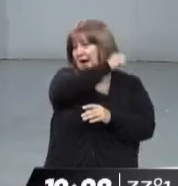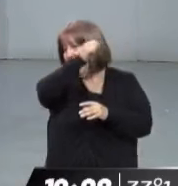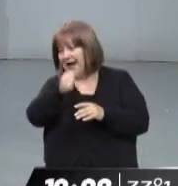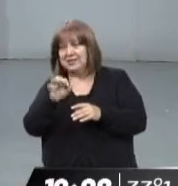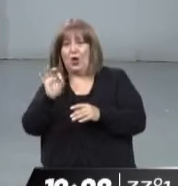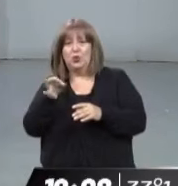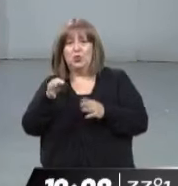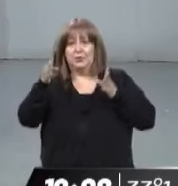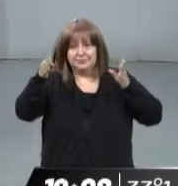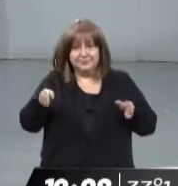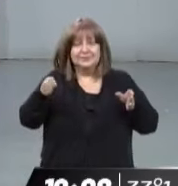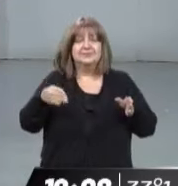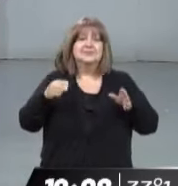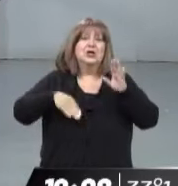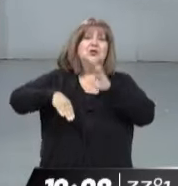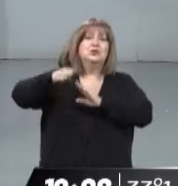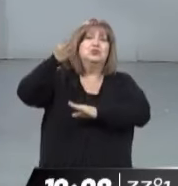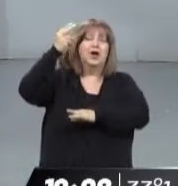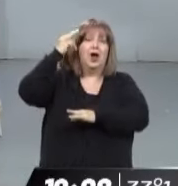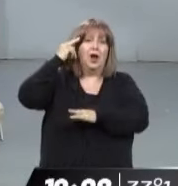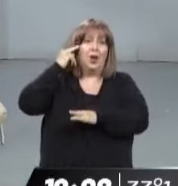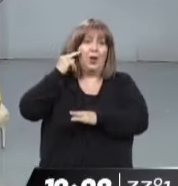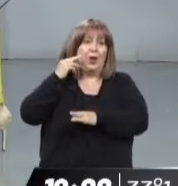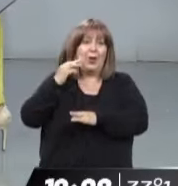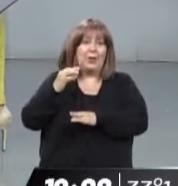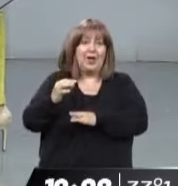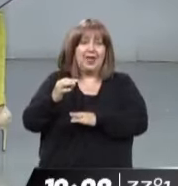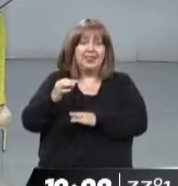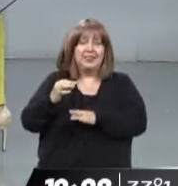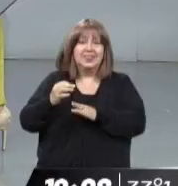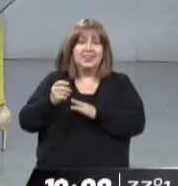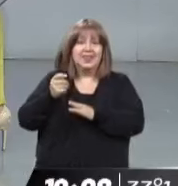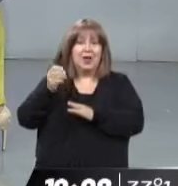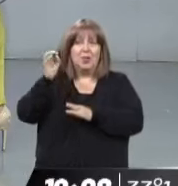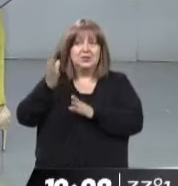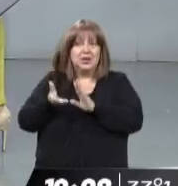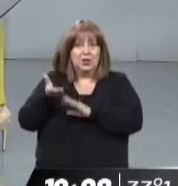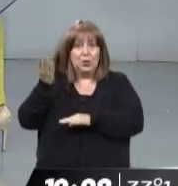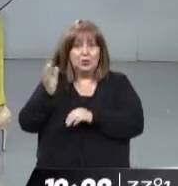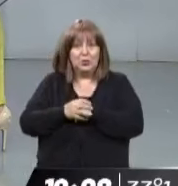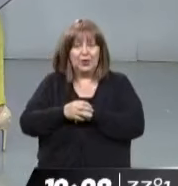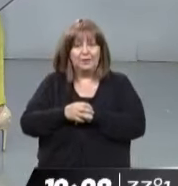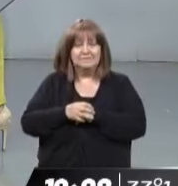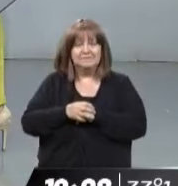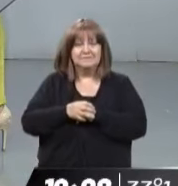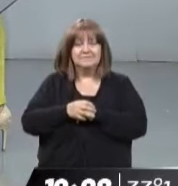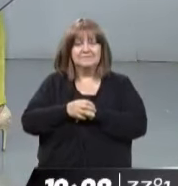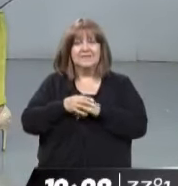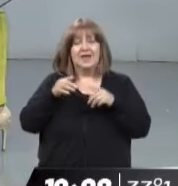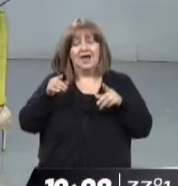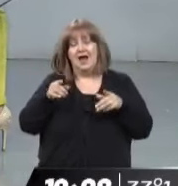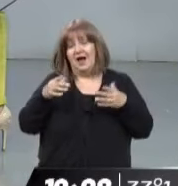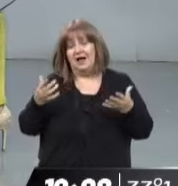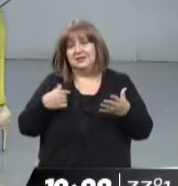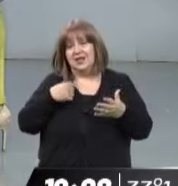Que es lo que uno ve, ¿no? ¿Viste? Sí, claro. Cuando decís, impresionante. O más. O mucho más también, porque a veces se ve y la especulación que nunca queda atrás,